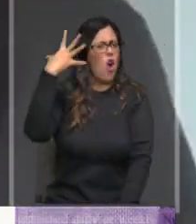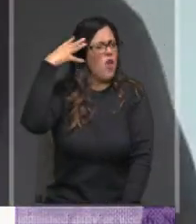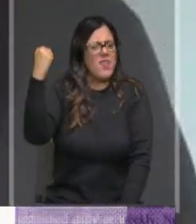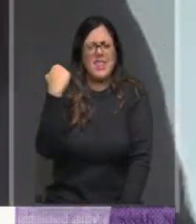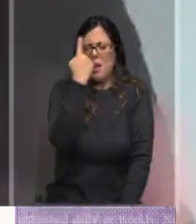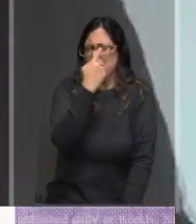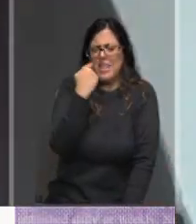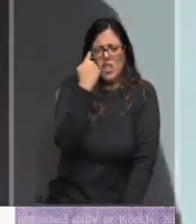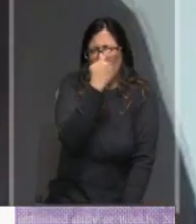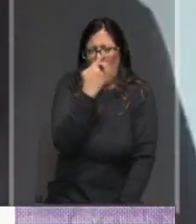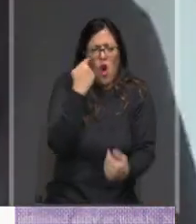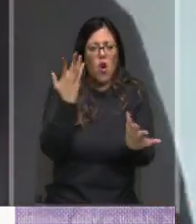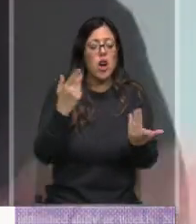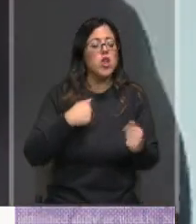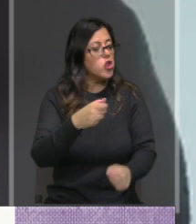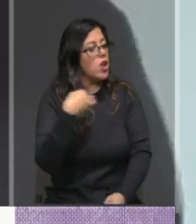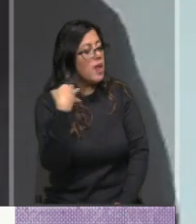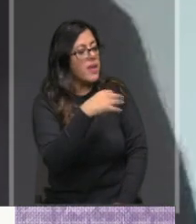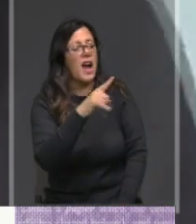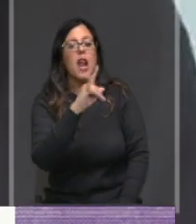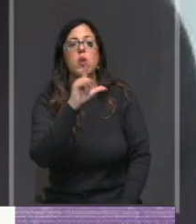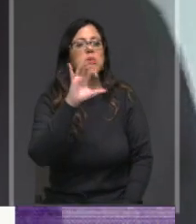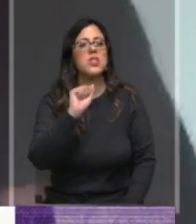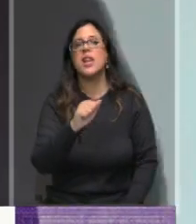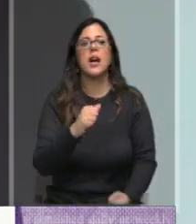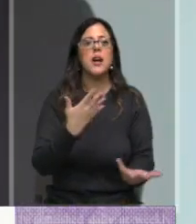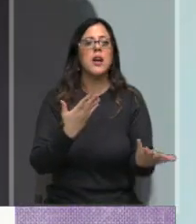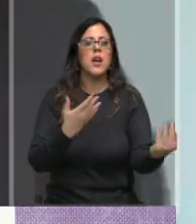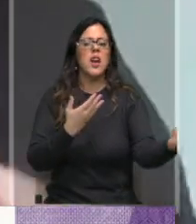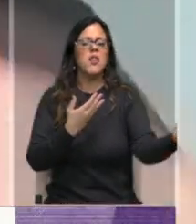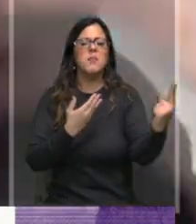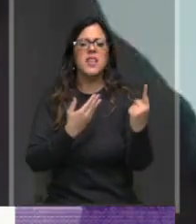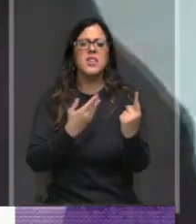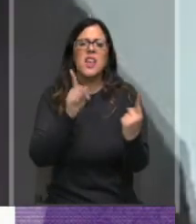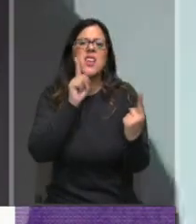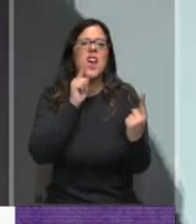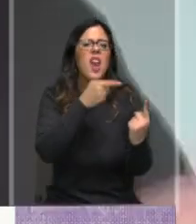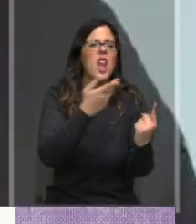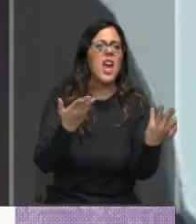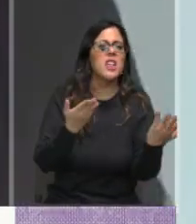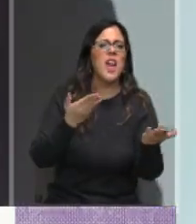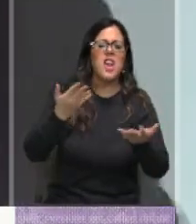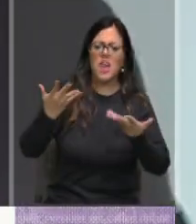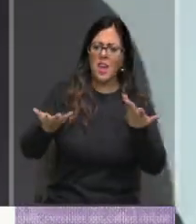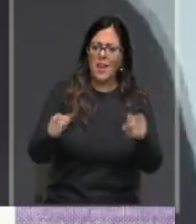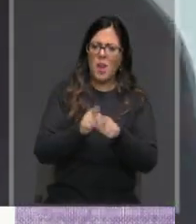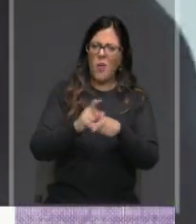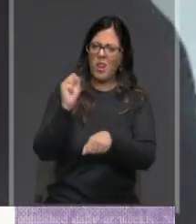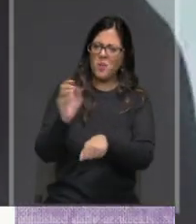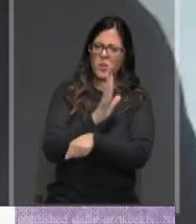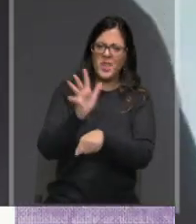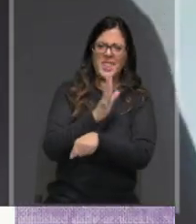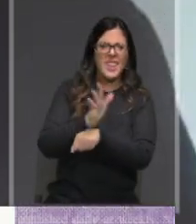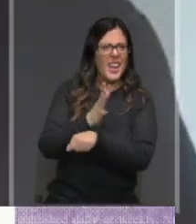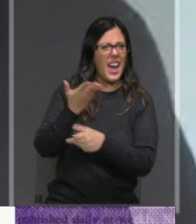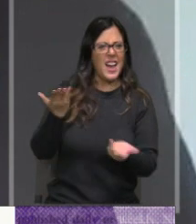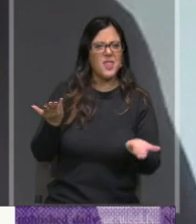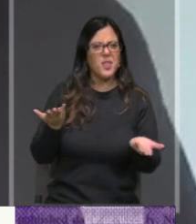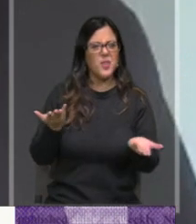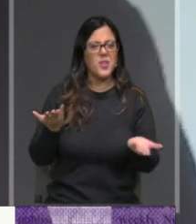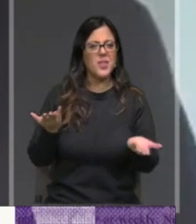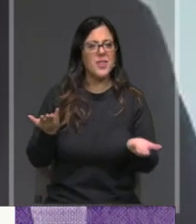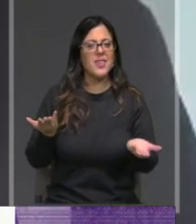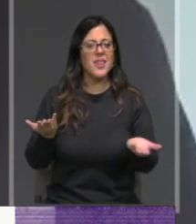Y yo le dije a Lucía, bueno, cuando te digo quién es, y ya soy yo, que vienes a buscar, y empezó a actuarla como hacían sus clases de improvisación, de